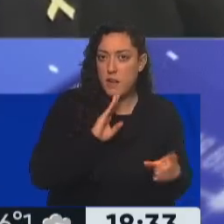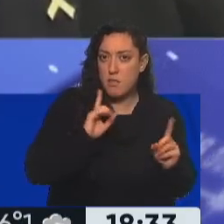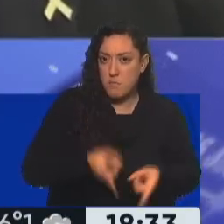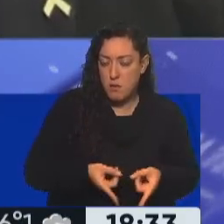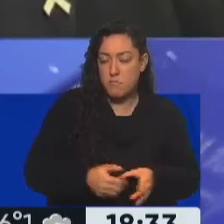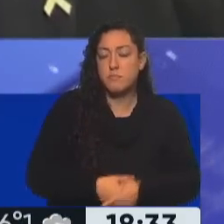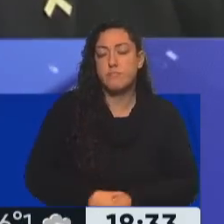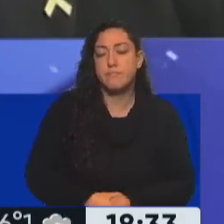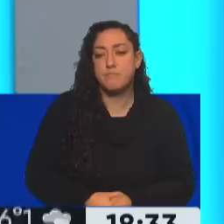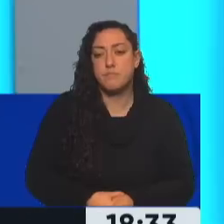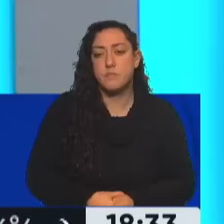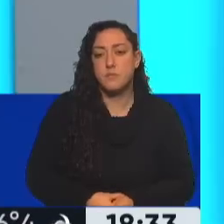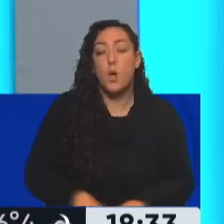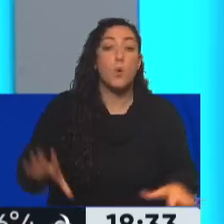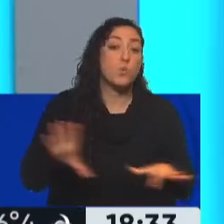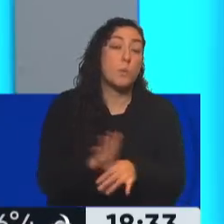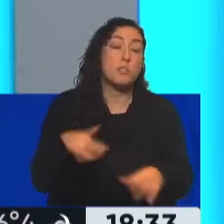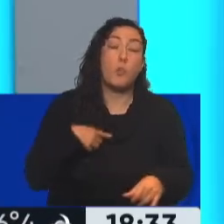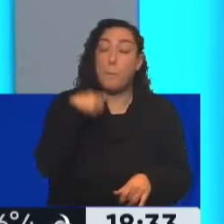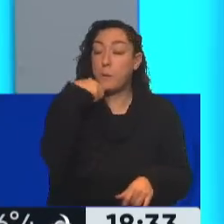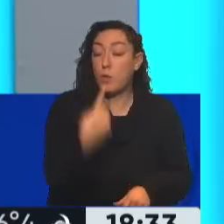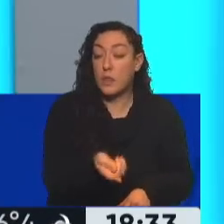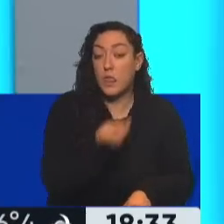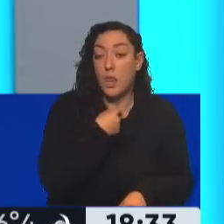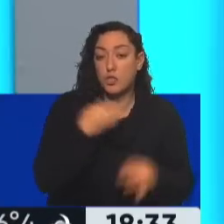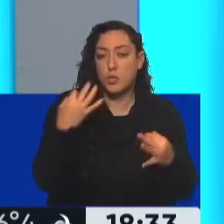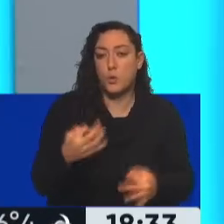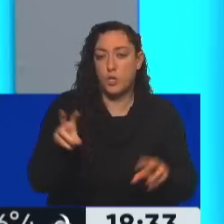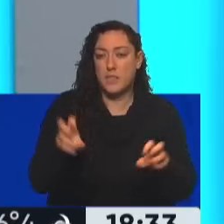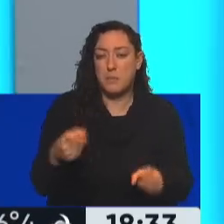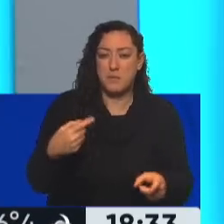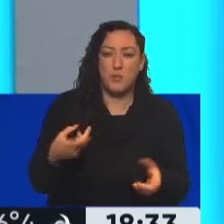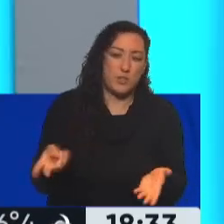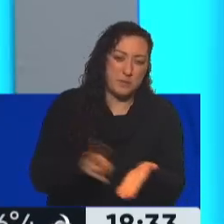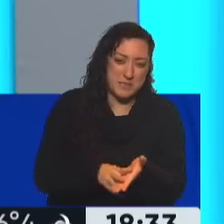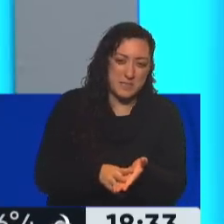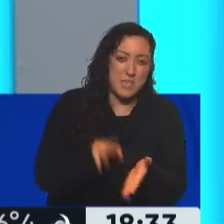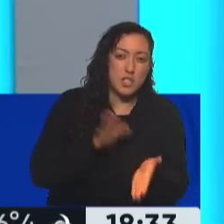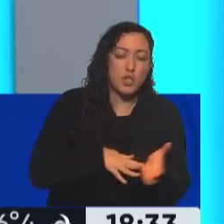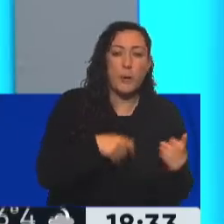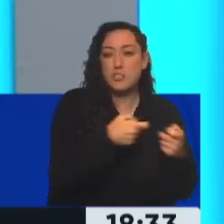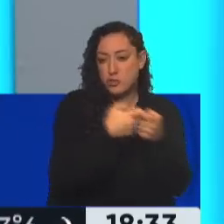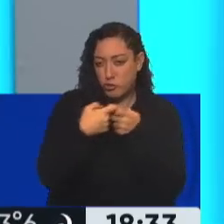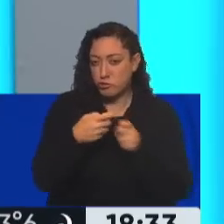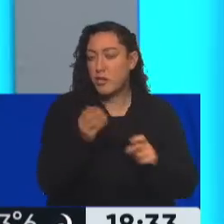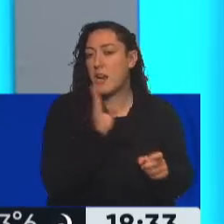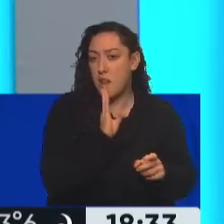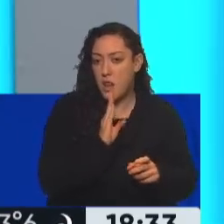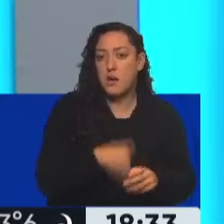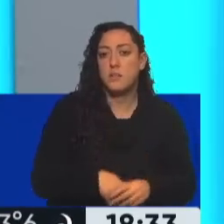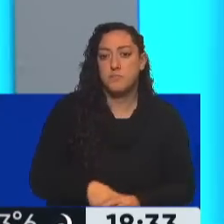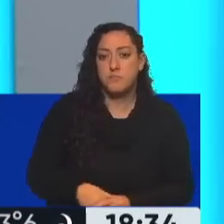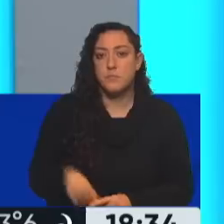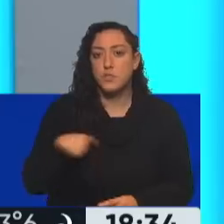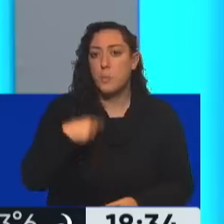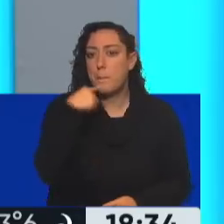Kevin, preguntarte justamente por eso, después seguramente vamos a volver con algo de los países cercanos a Israel, pero preguntarte por lo que